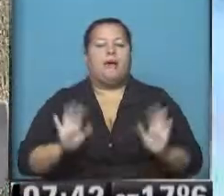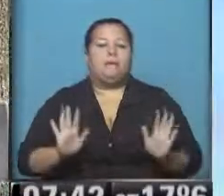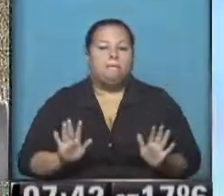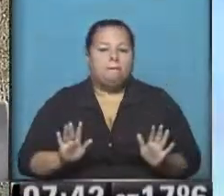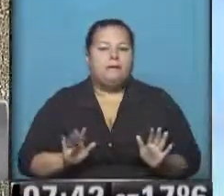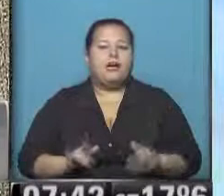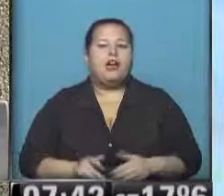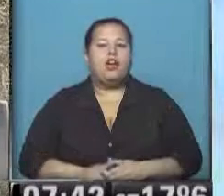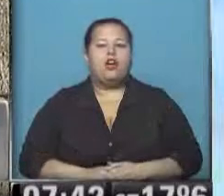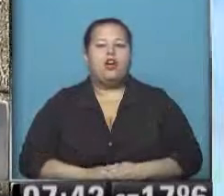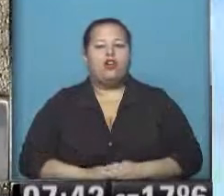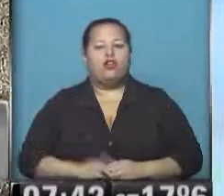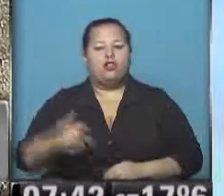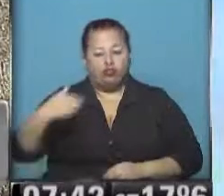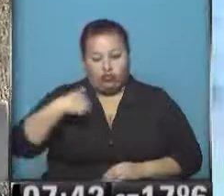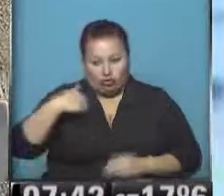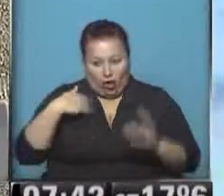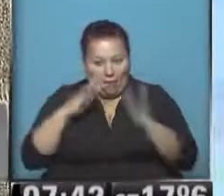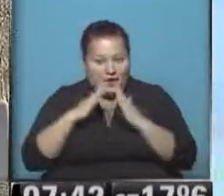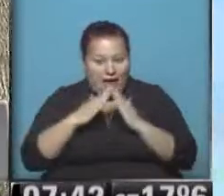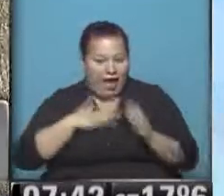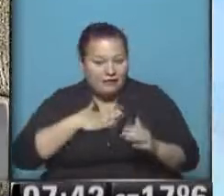Pero yo en mi casa